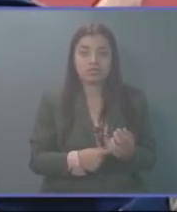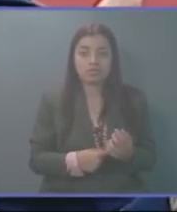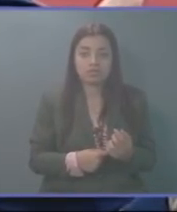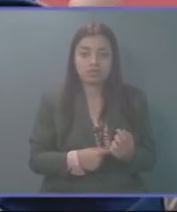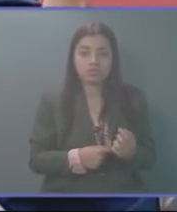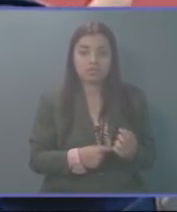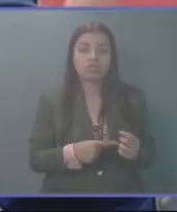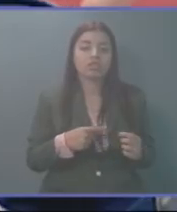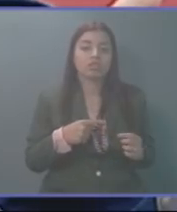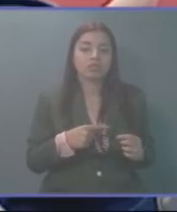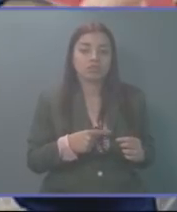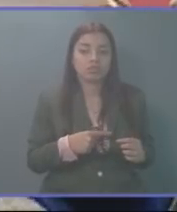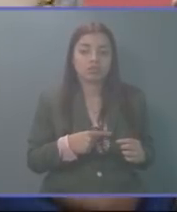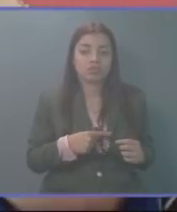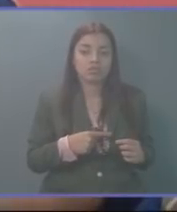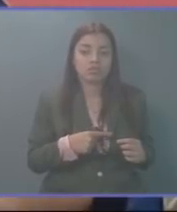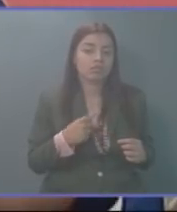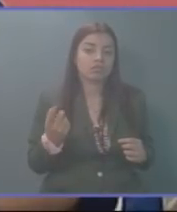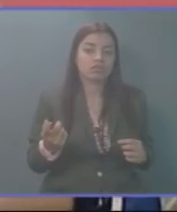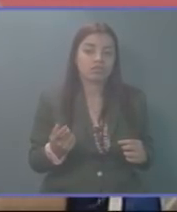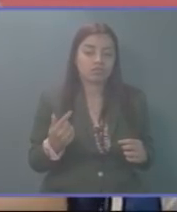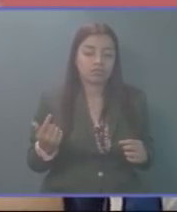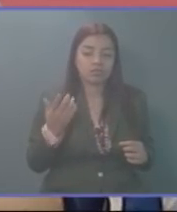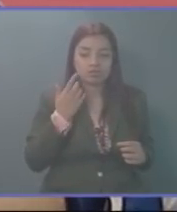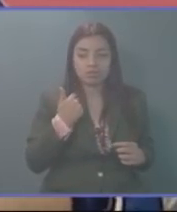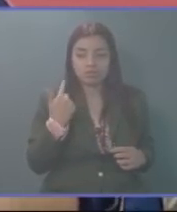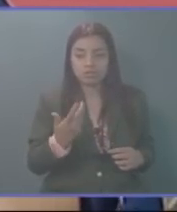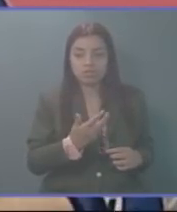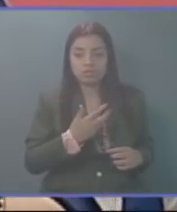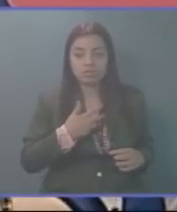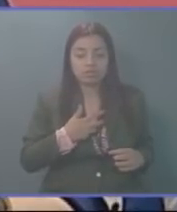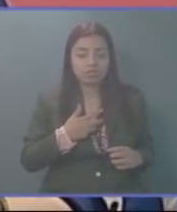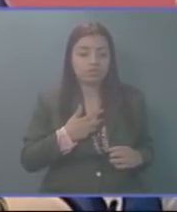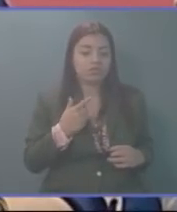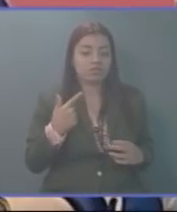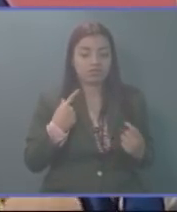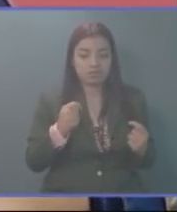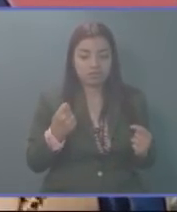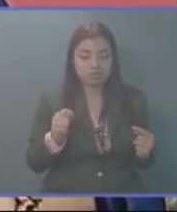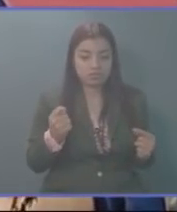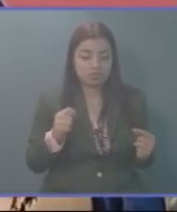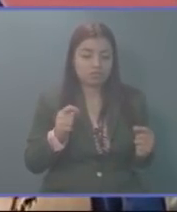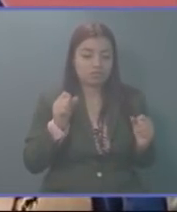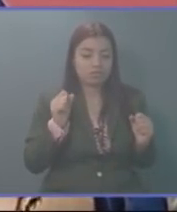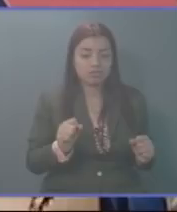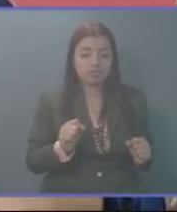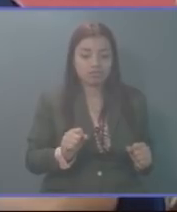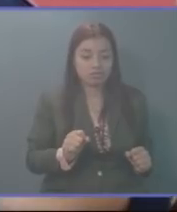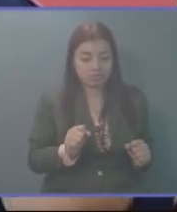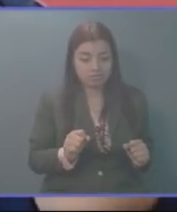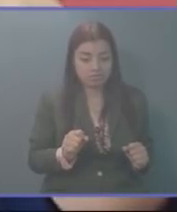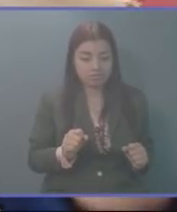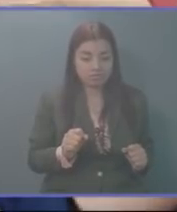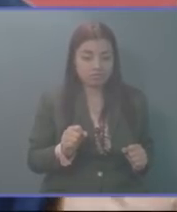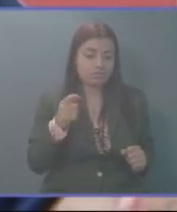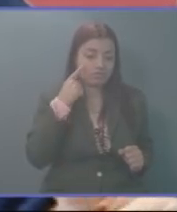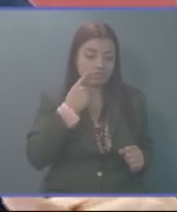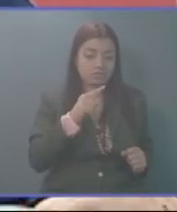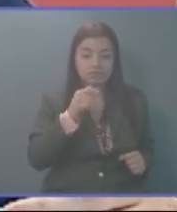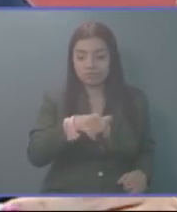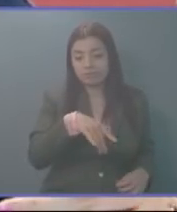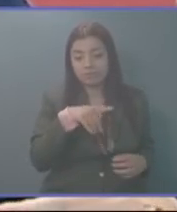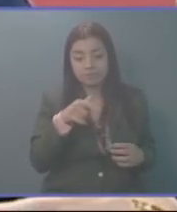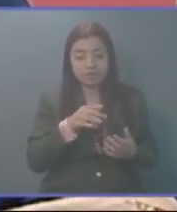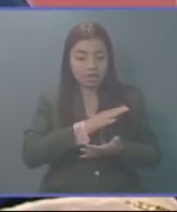nuevamente, repito, con agua cruda y nosotros trabajamos con agua tratada, clorada, se supone ya